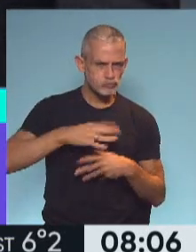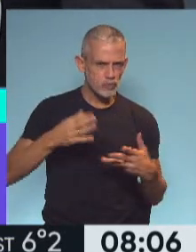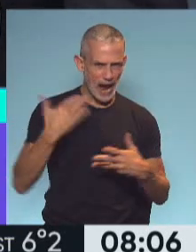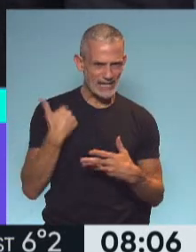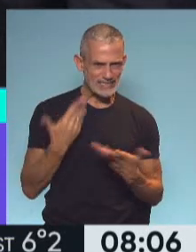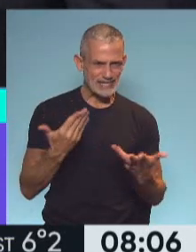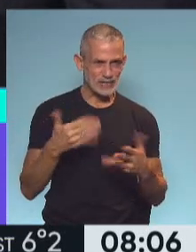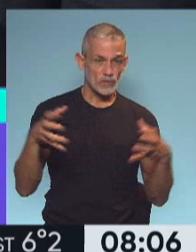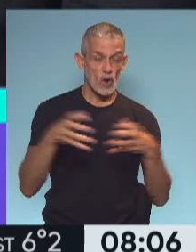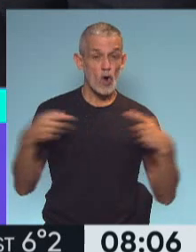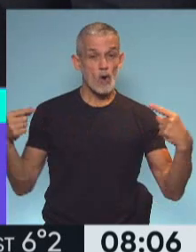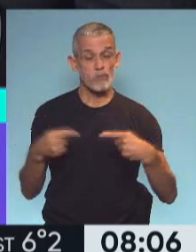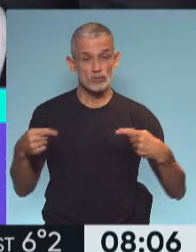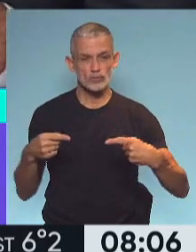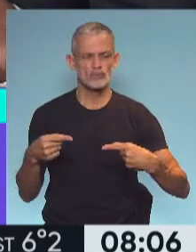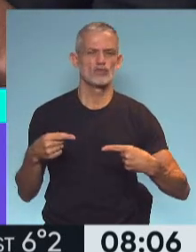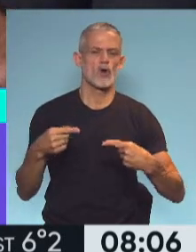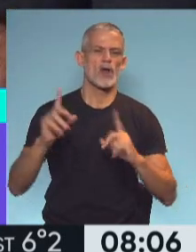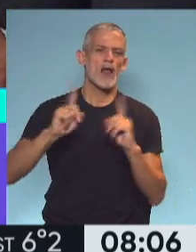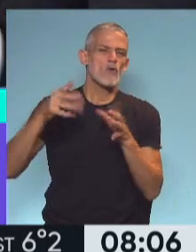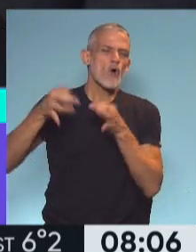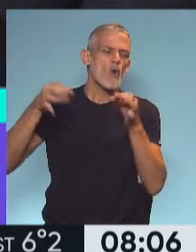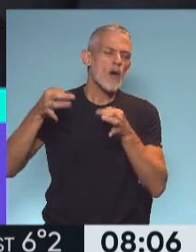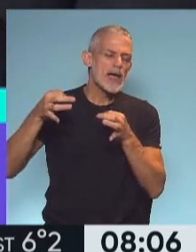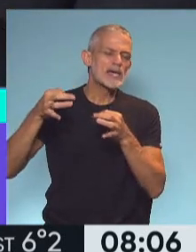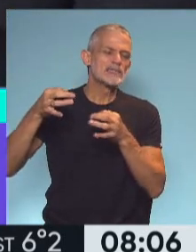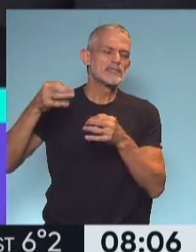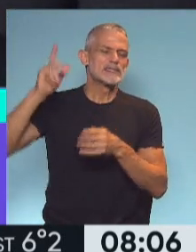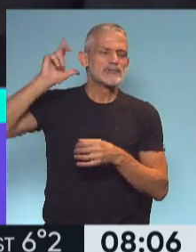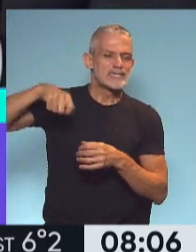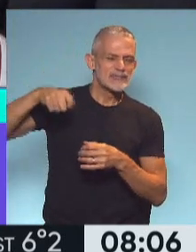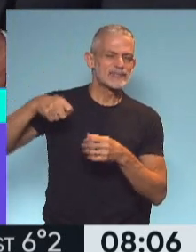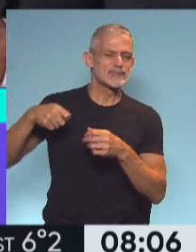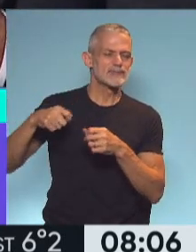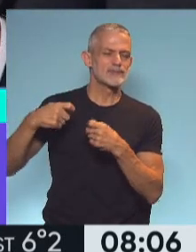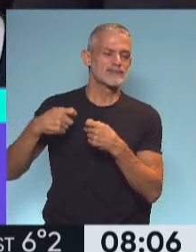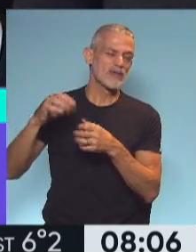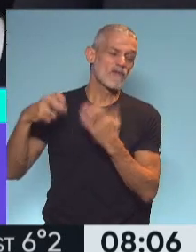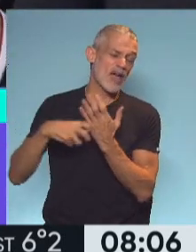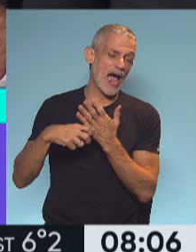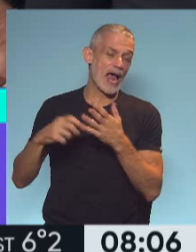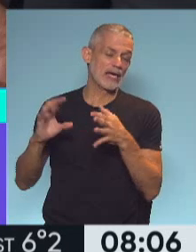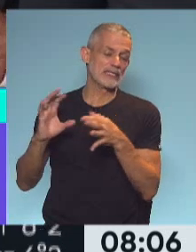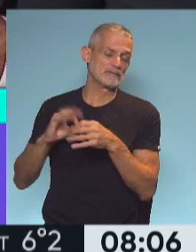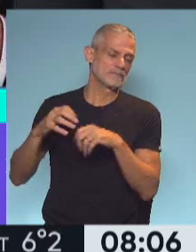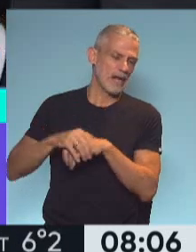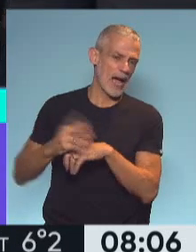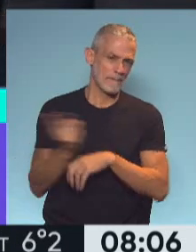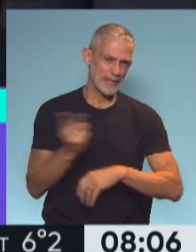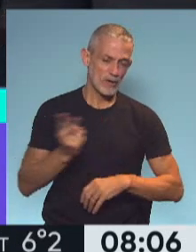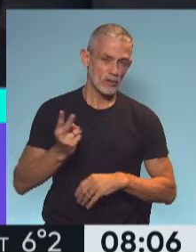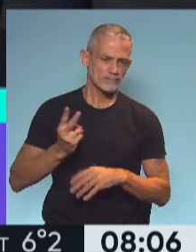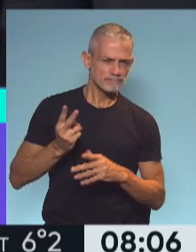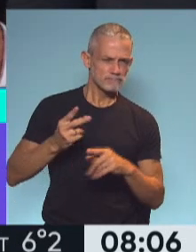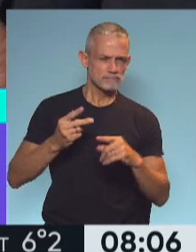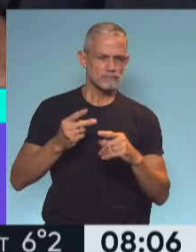la oposición con algunos jueces y fiscales amigos que sigue jugando electoralmente en el medio de esta pandemia